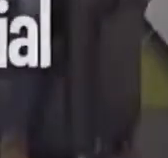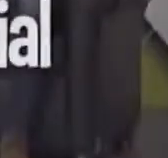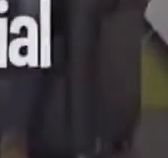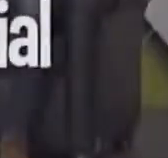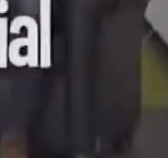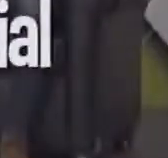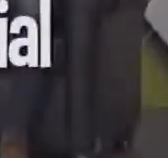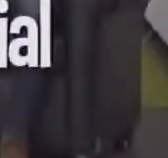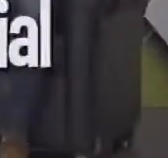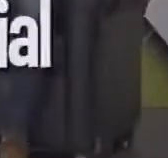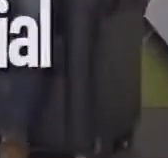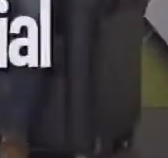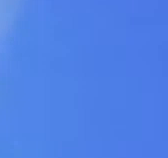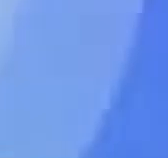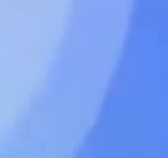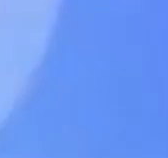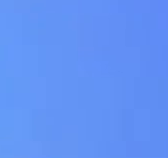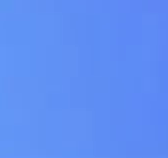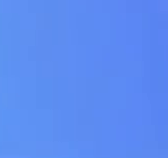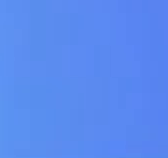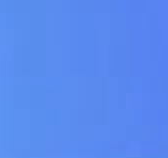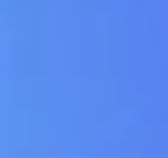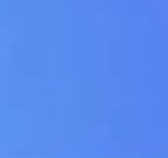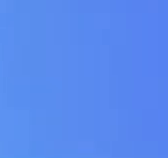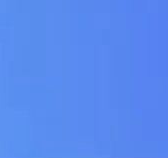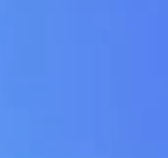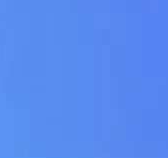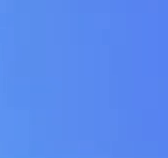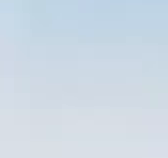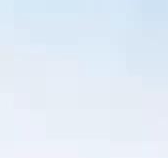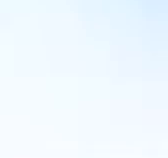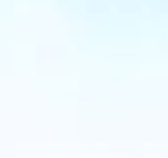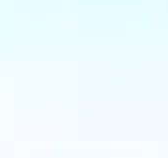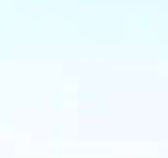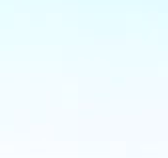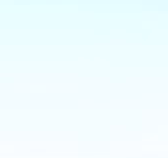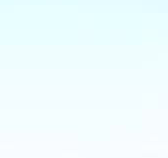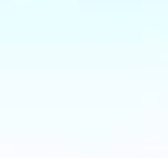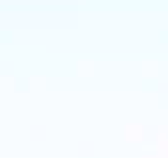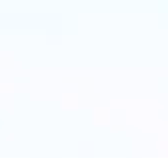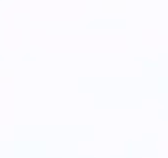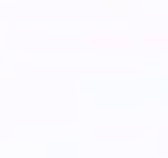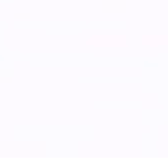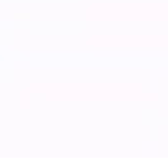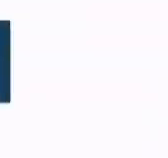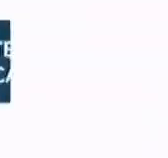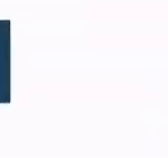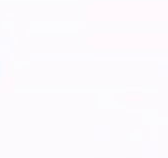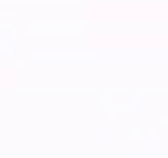apoyo psicosocial, esto y mucho más en Aprendo en Casa.